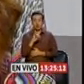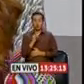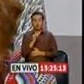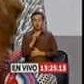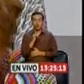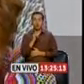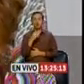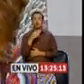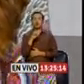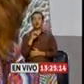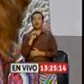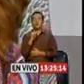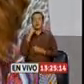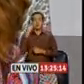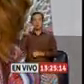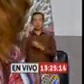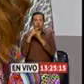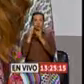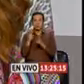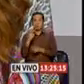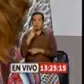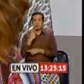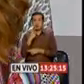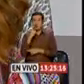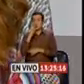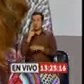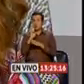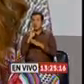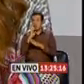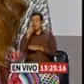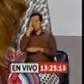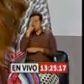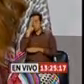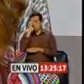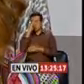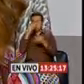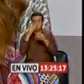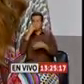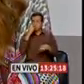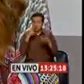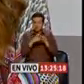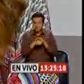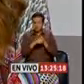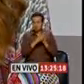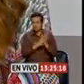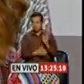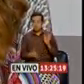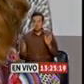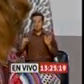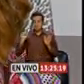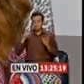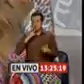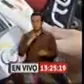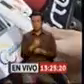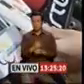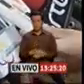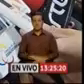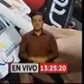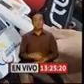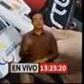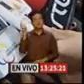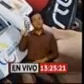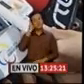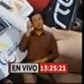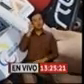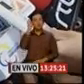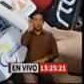watch en el que se asegura que en el cuadro e injerencia de la política en el sistema judicial en los últimos años sigo pensando pienso